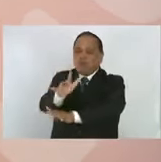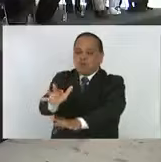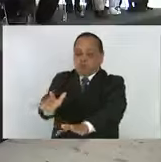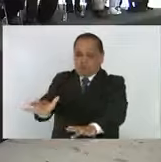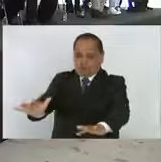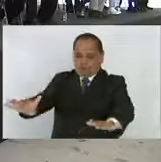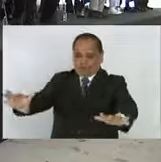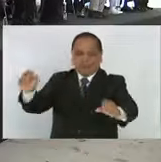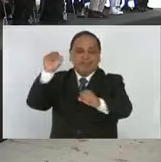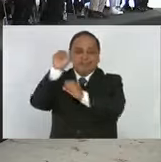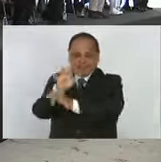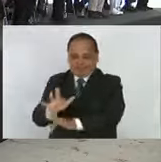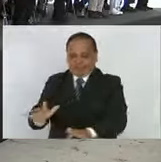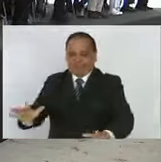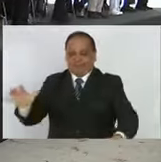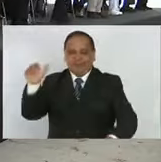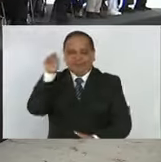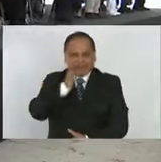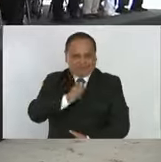Gracias.